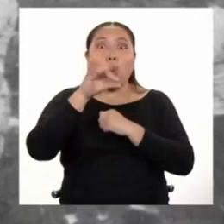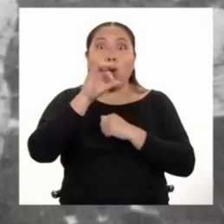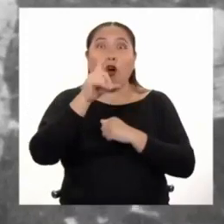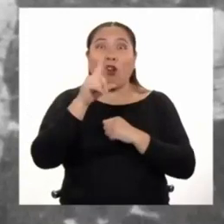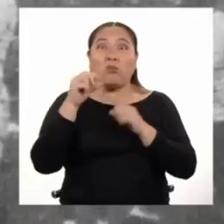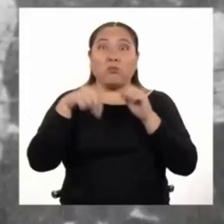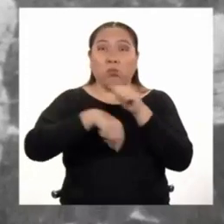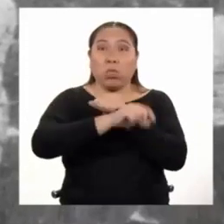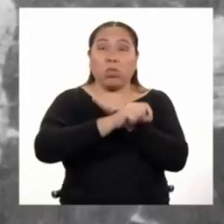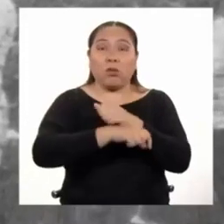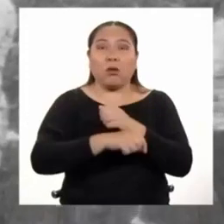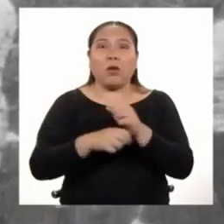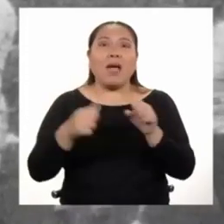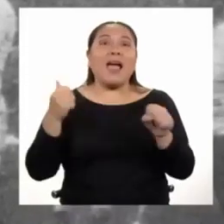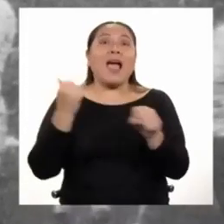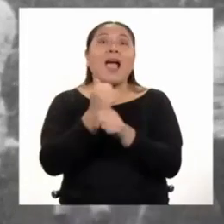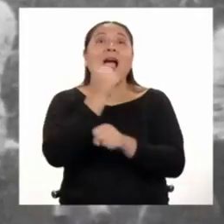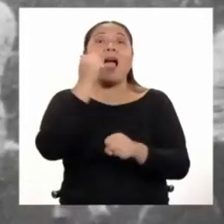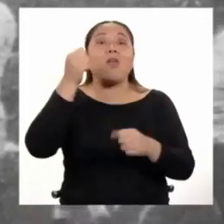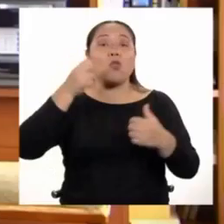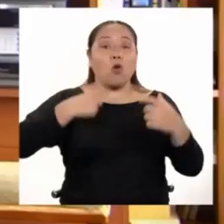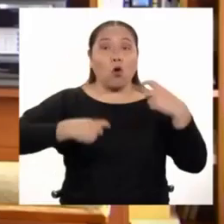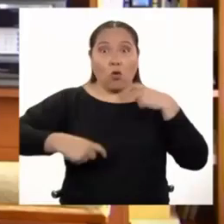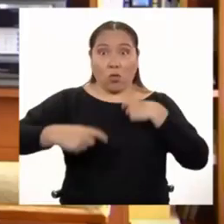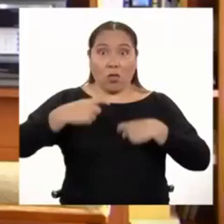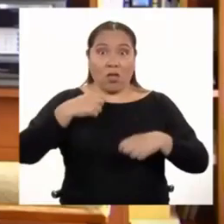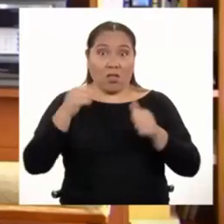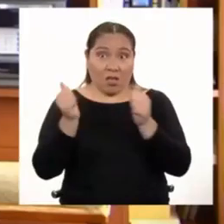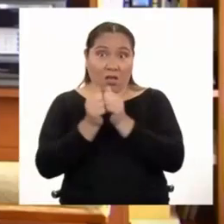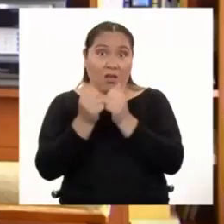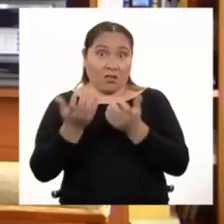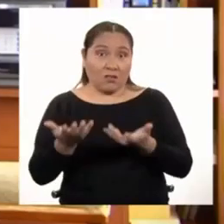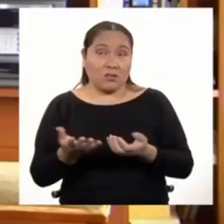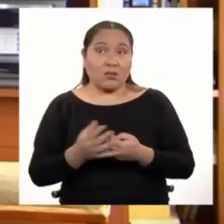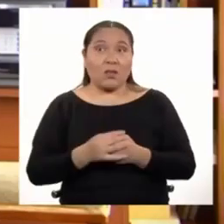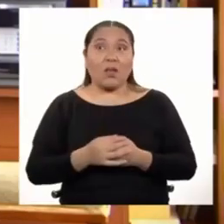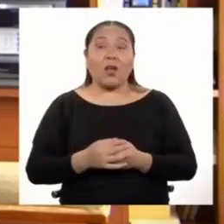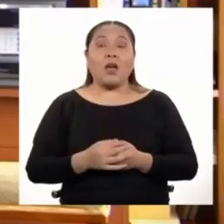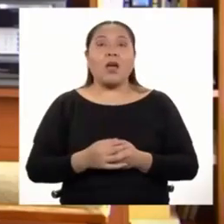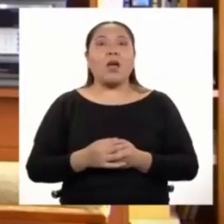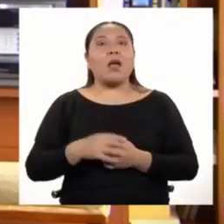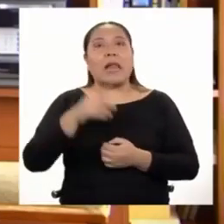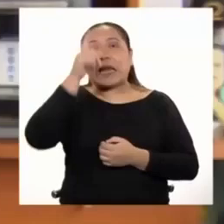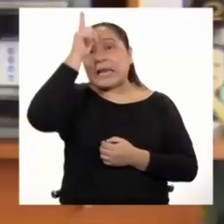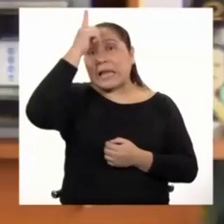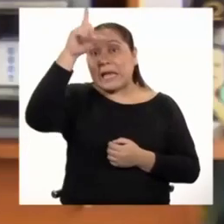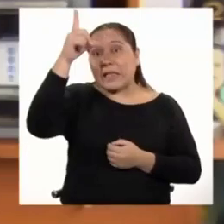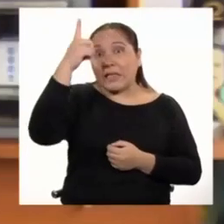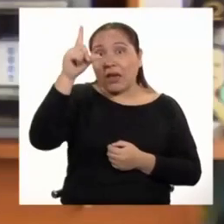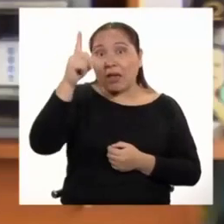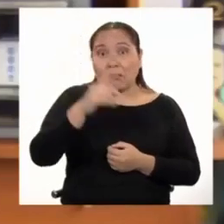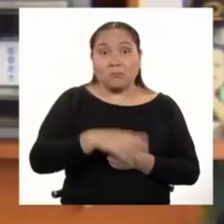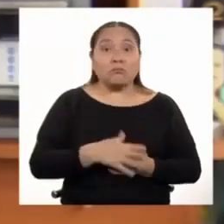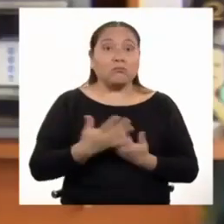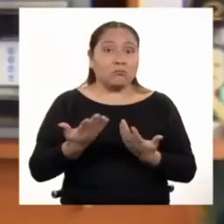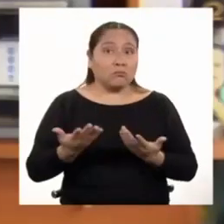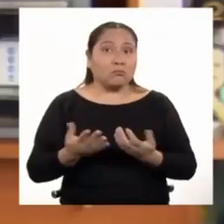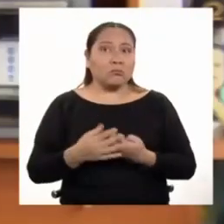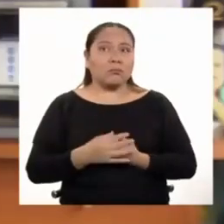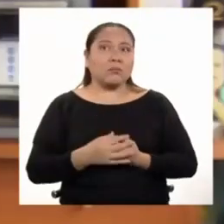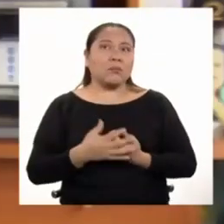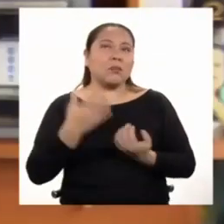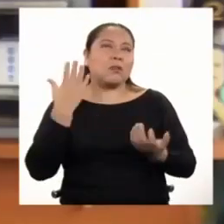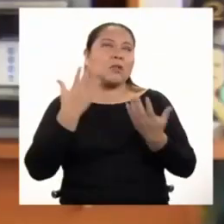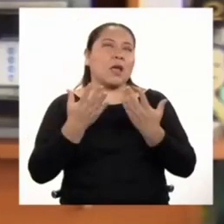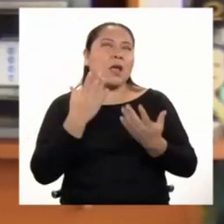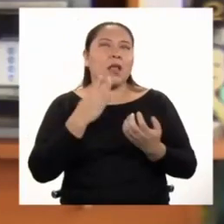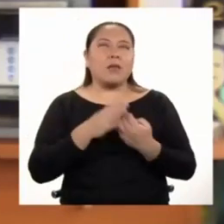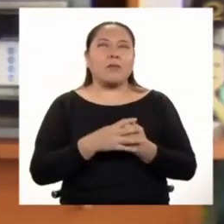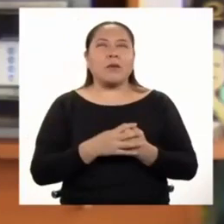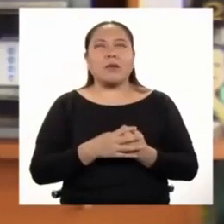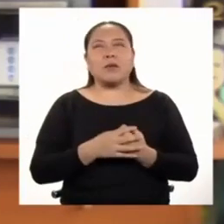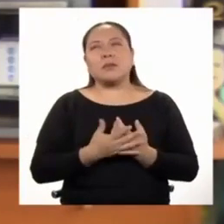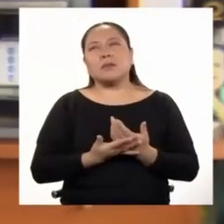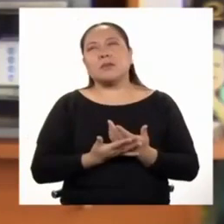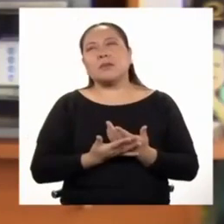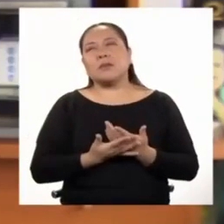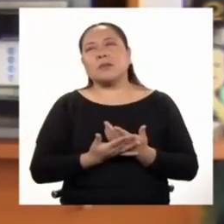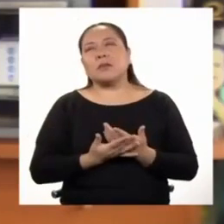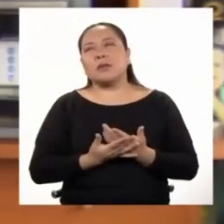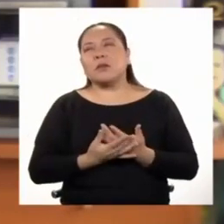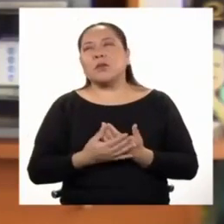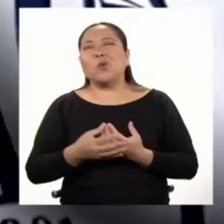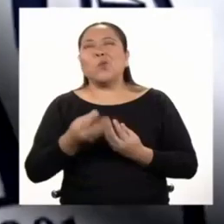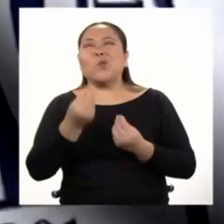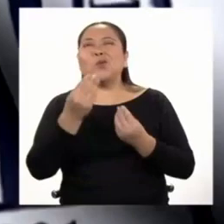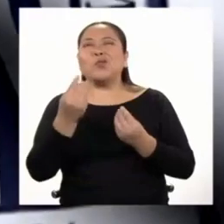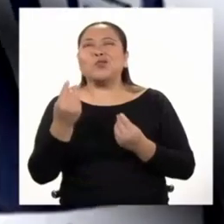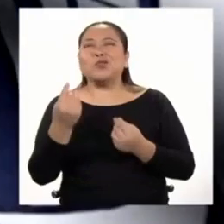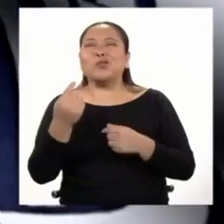con Alianza en más de 5 oportunidades, era un líder en la cancha. Quizás la parte de la bohemia lo afectó su